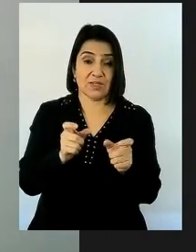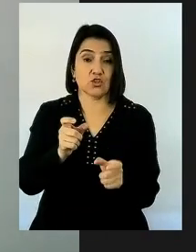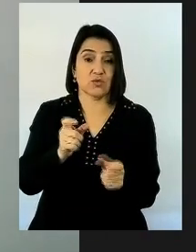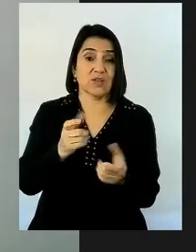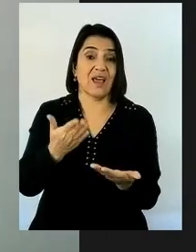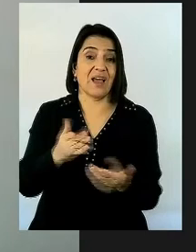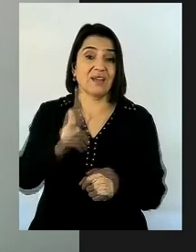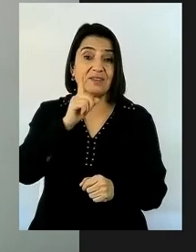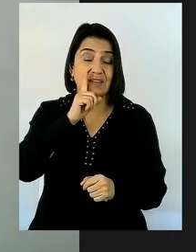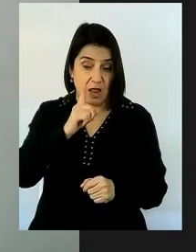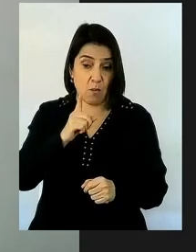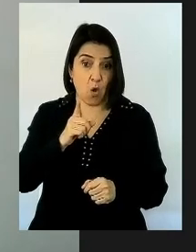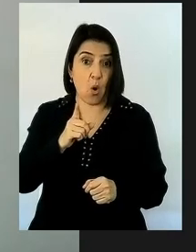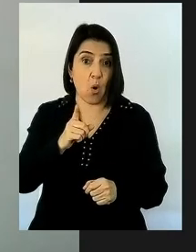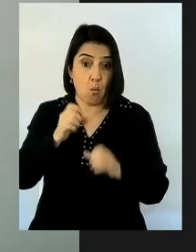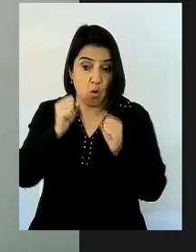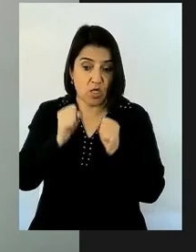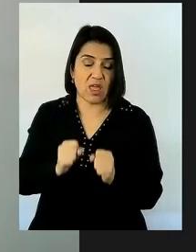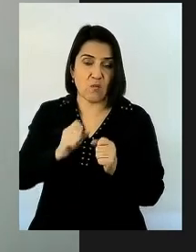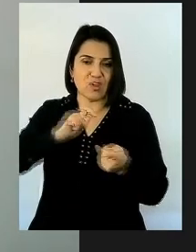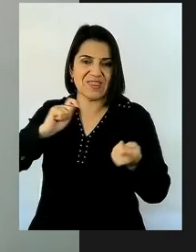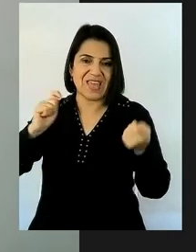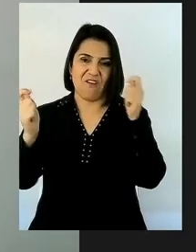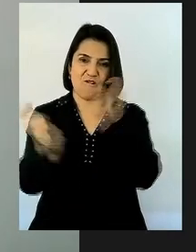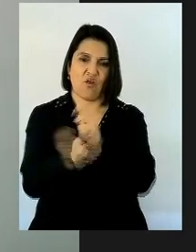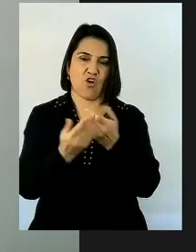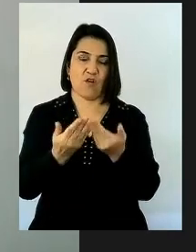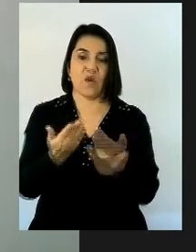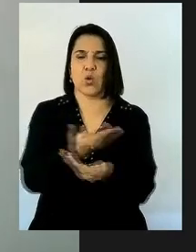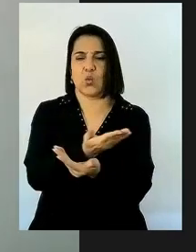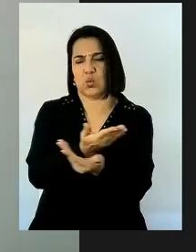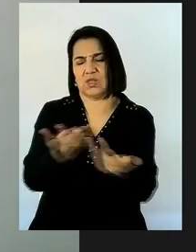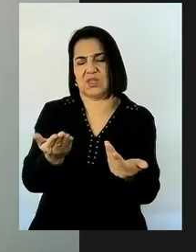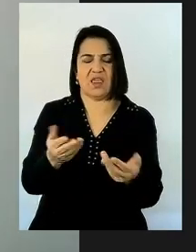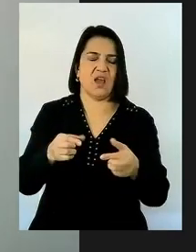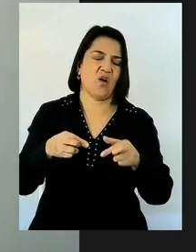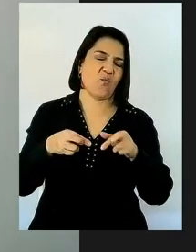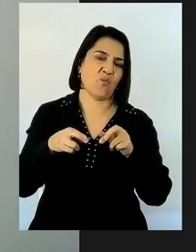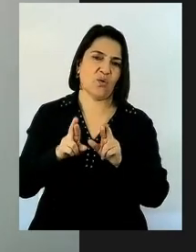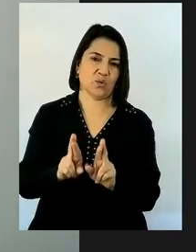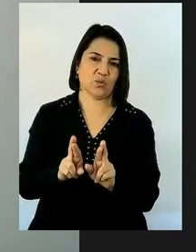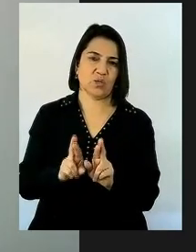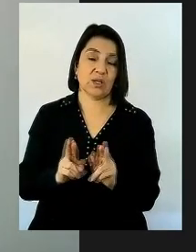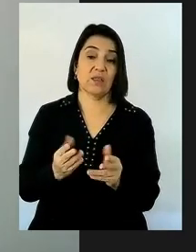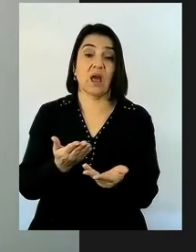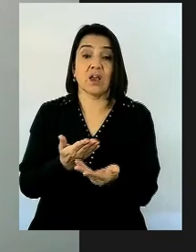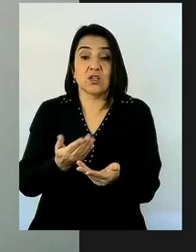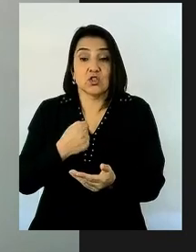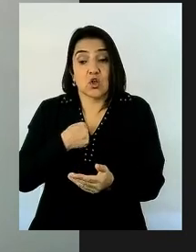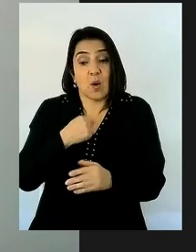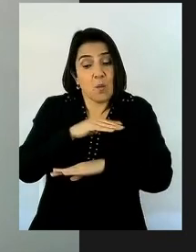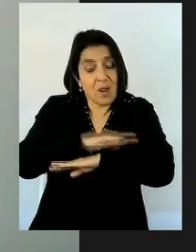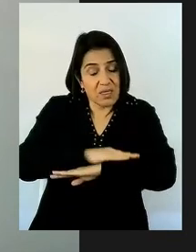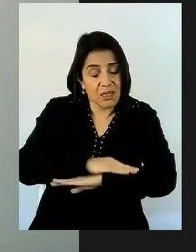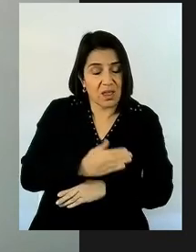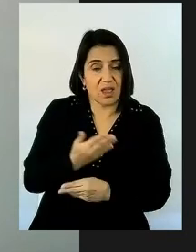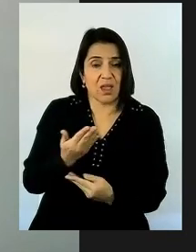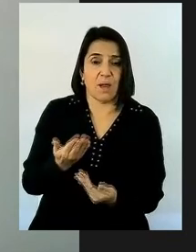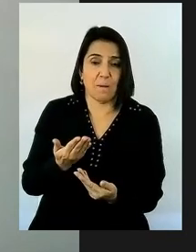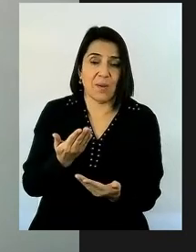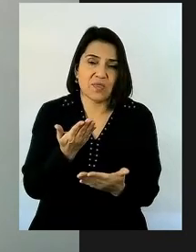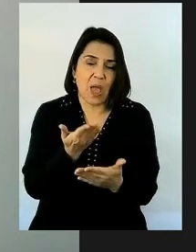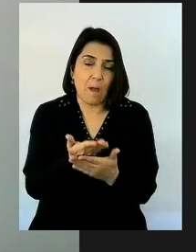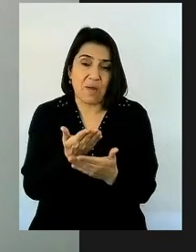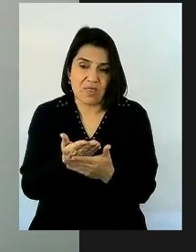transformar nuestros espacios. Y hoy día ustedes tienen una tremenda oportunidad. Y ustedes, muy humildemente, vienen a pedir que los acuerdos